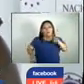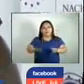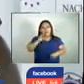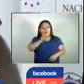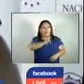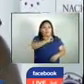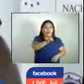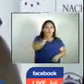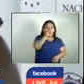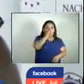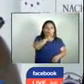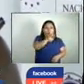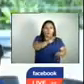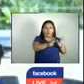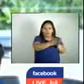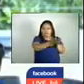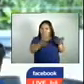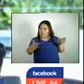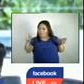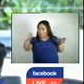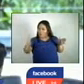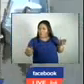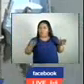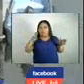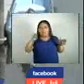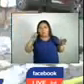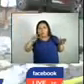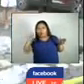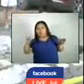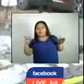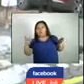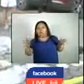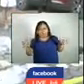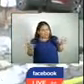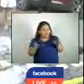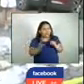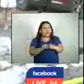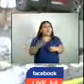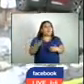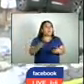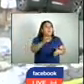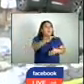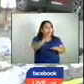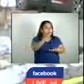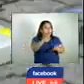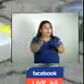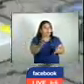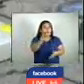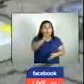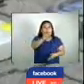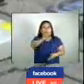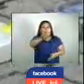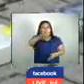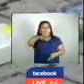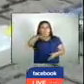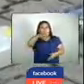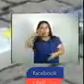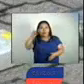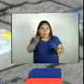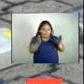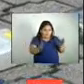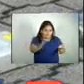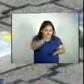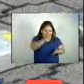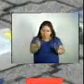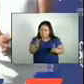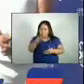que de junio de 2019 a agosto de 2022, las autoridades reportan el decomiso de más de 25 mil kilos de diferentes